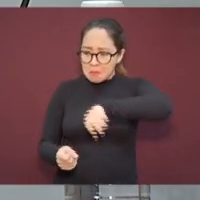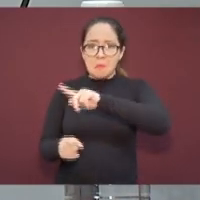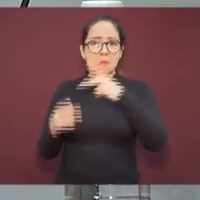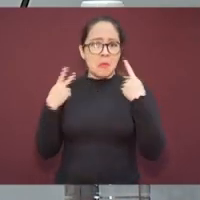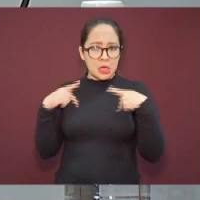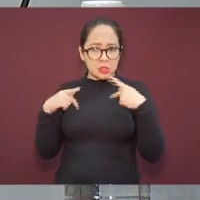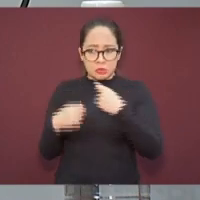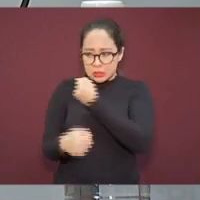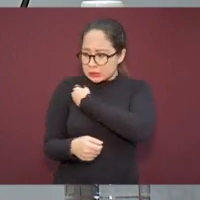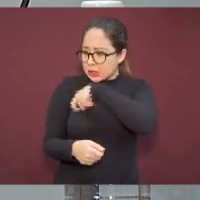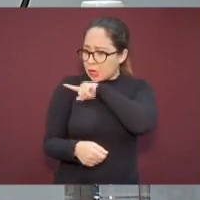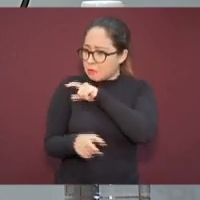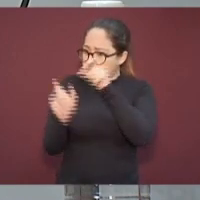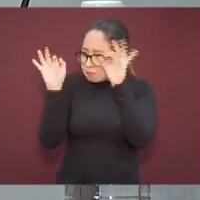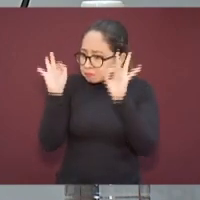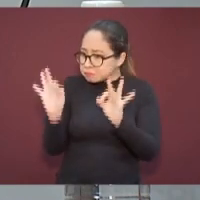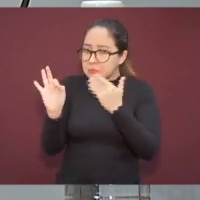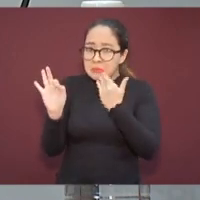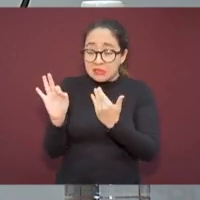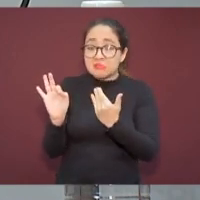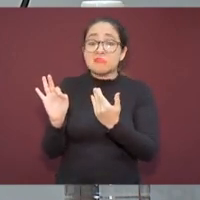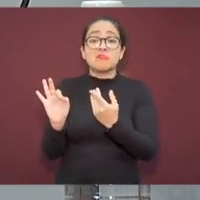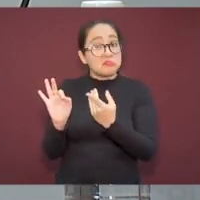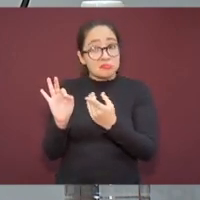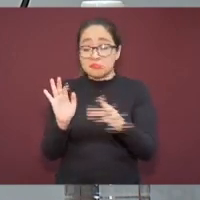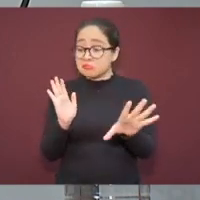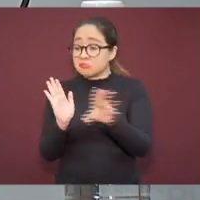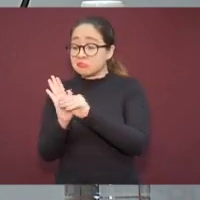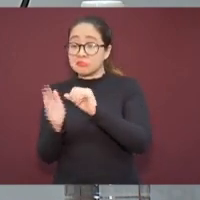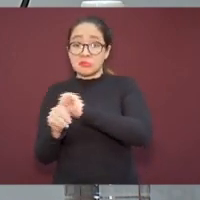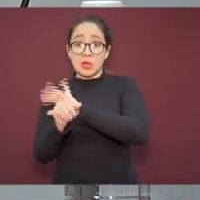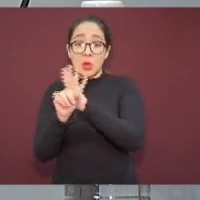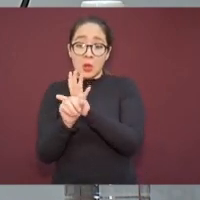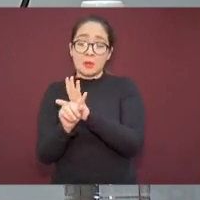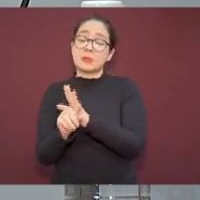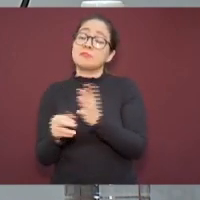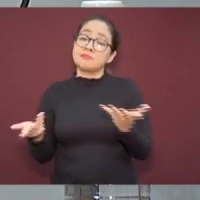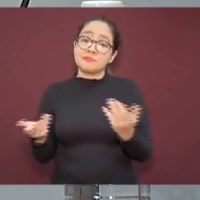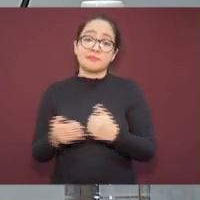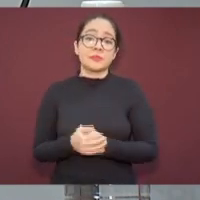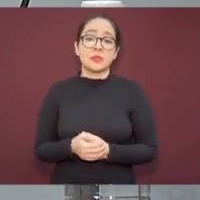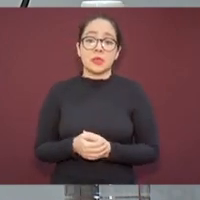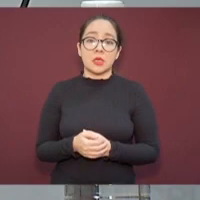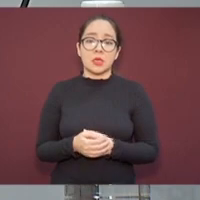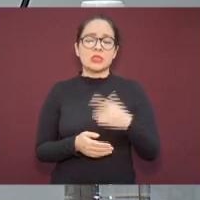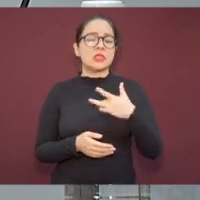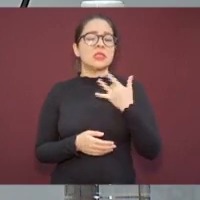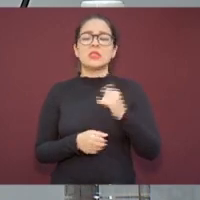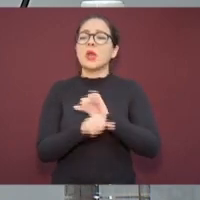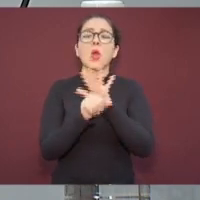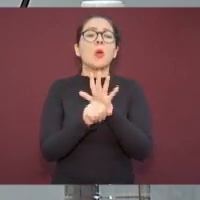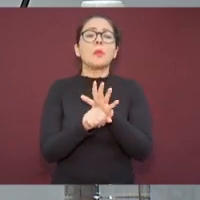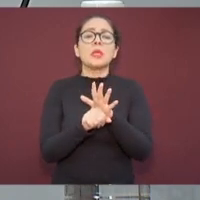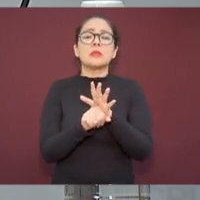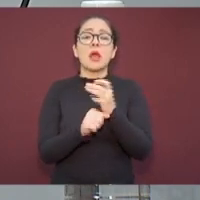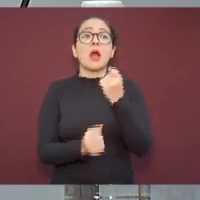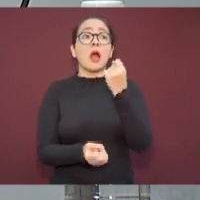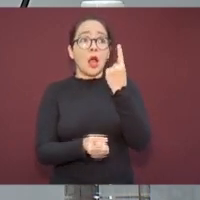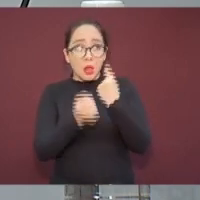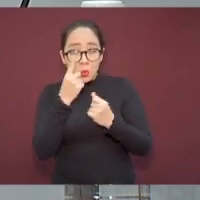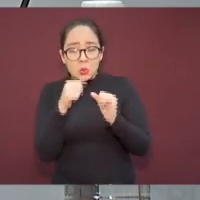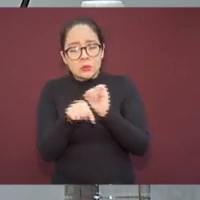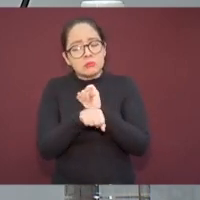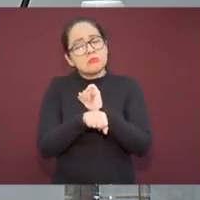aparentemente sin ningún factor de riesgo. Los síntomas que produce COVID-19 pueden ser leves o